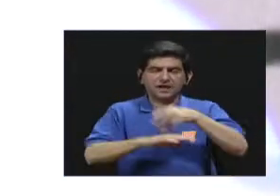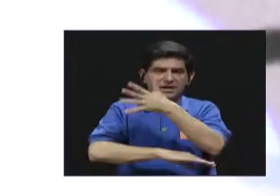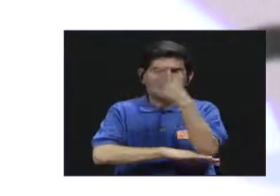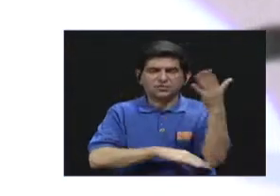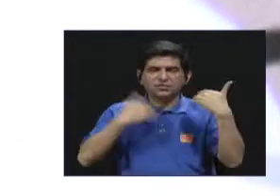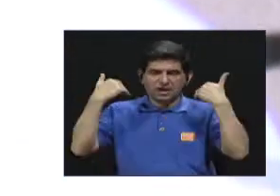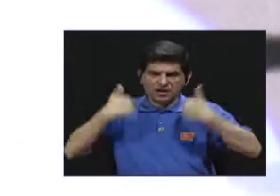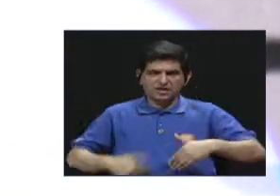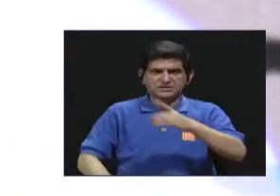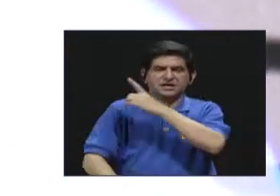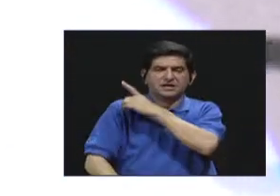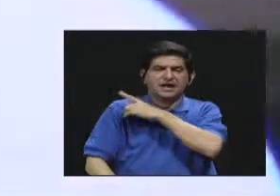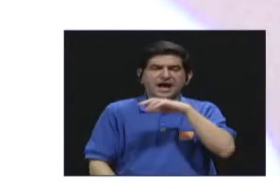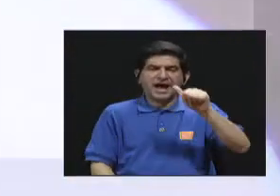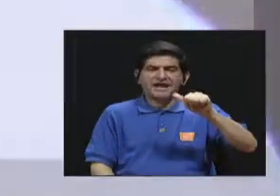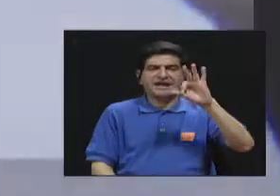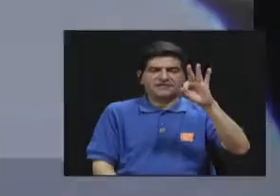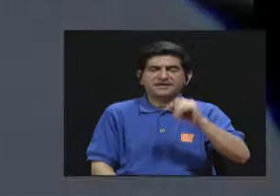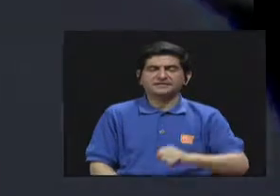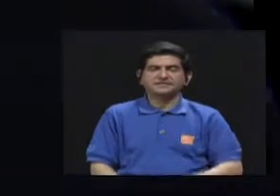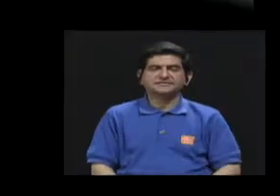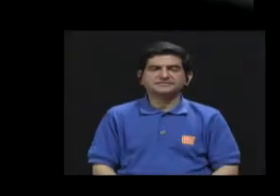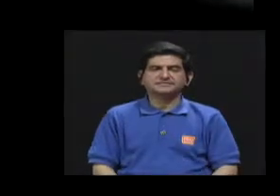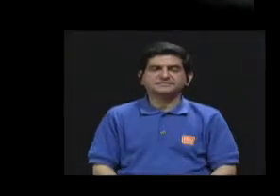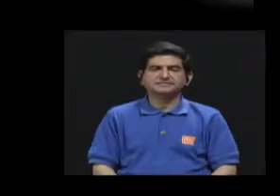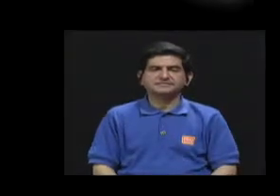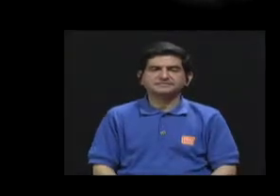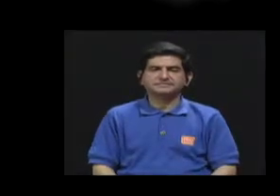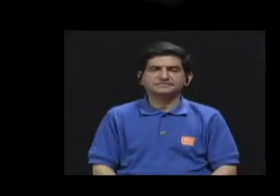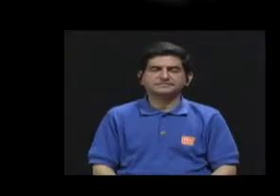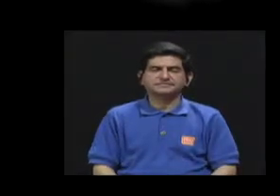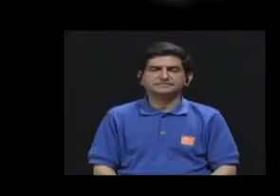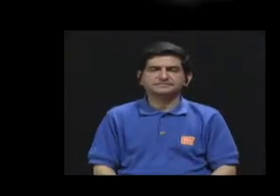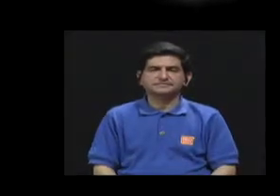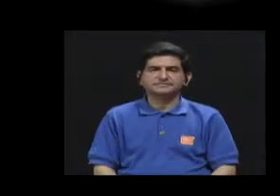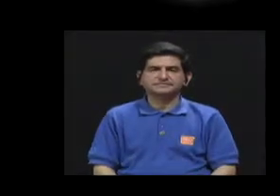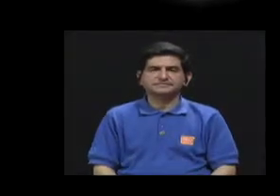humana, dirigida por Ariel Fernández.